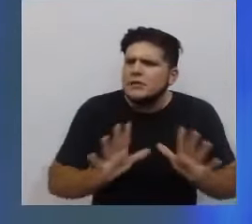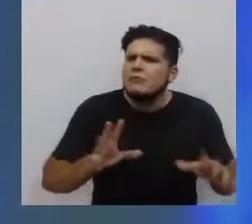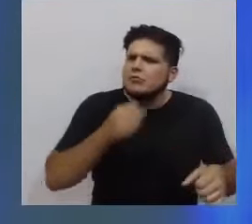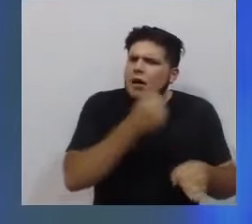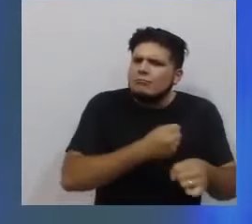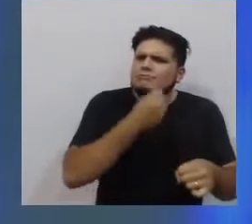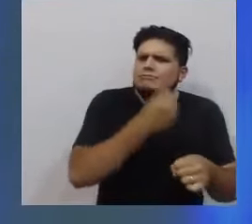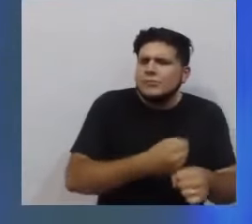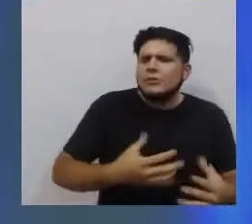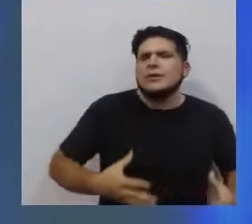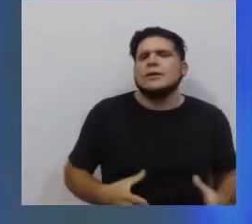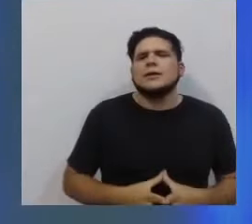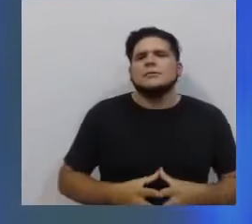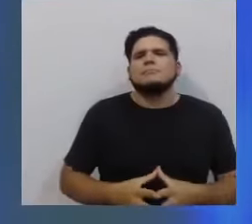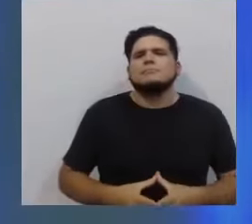adiós